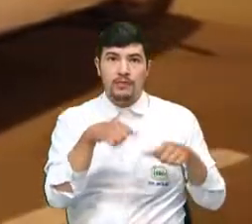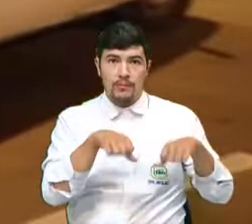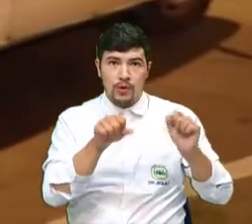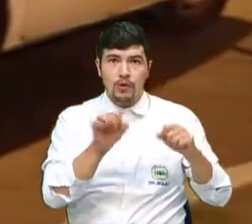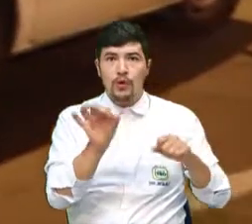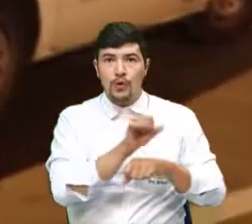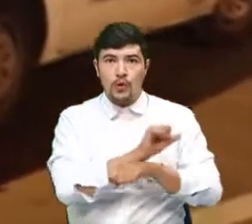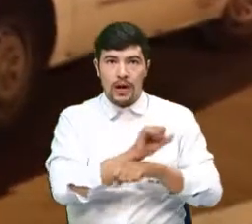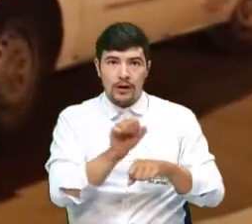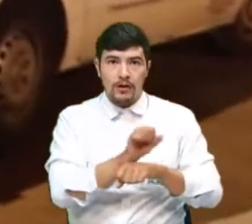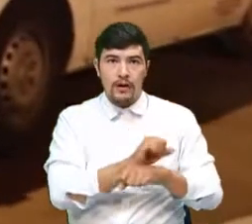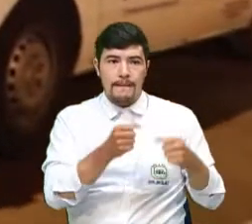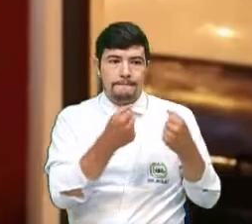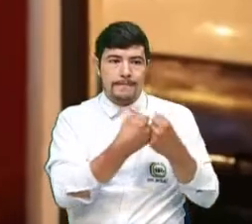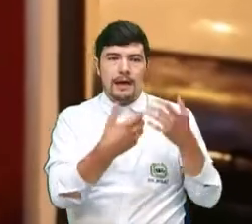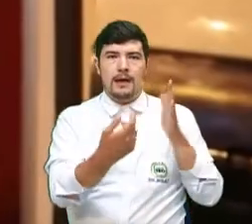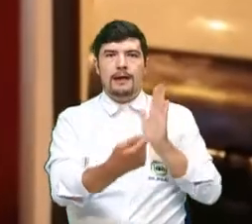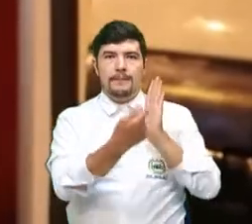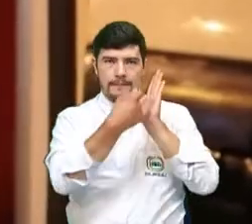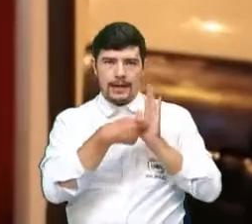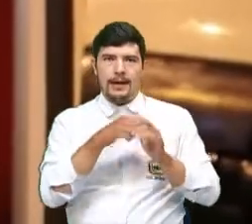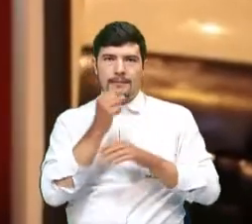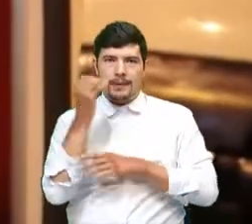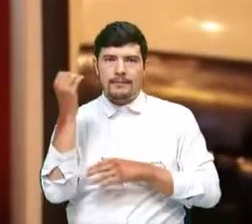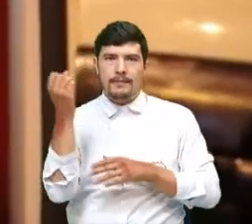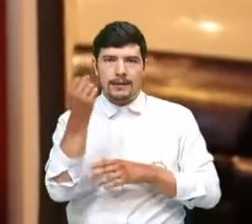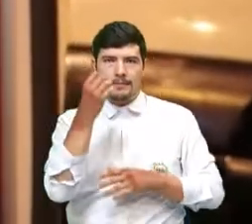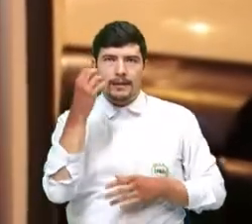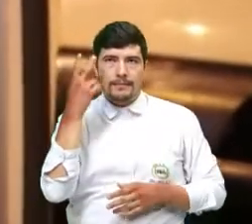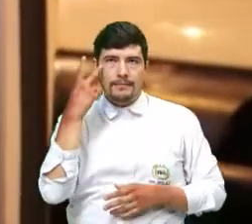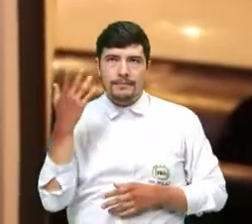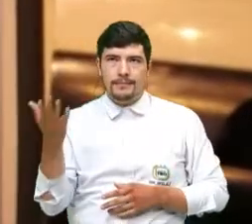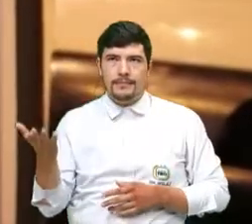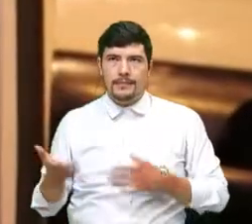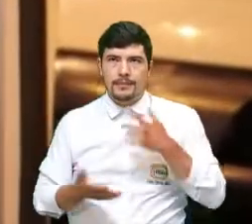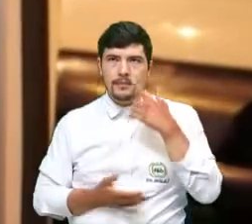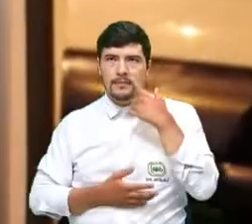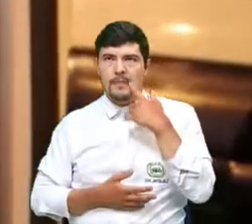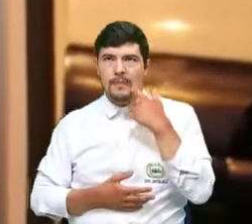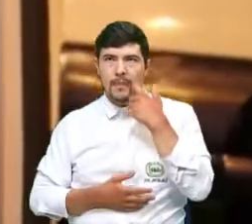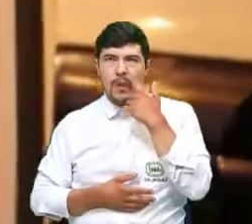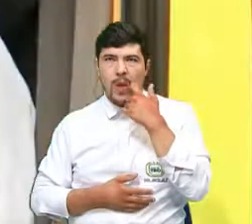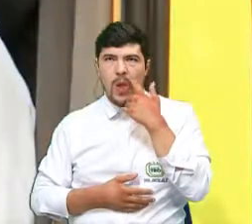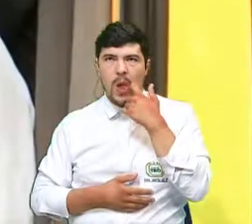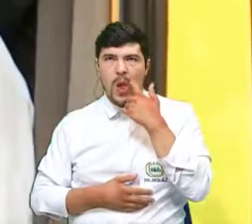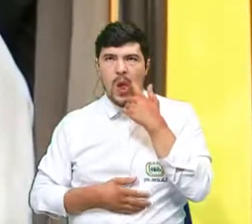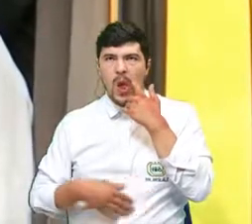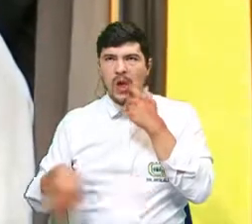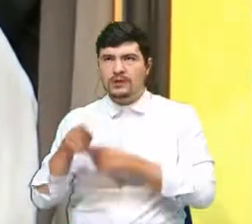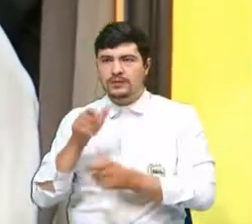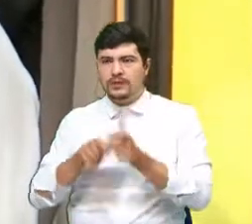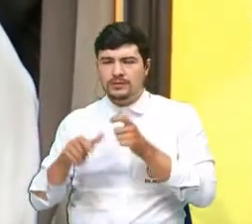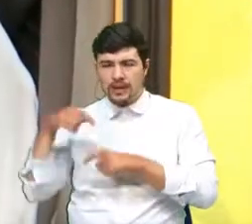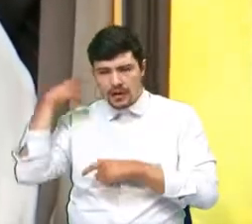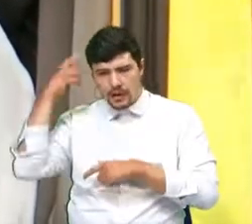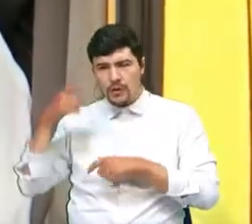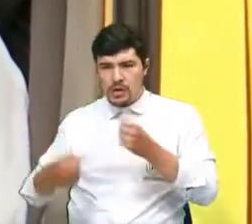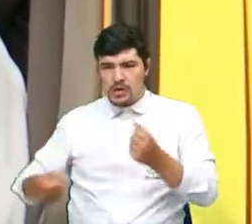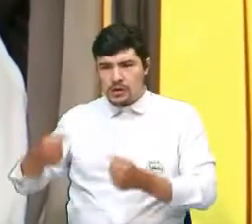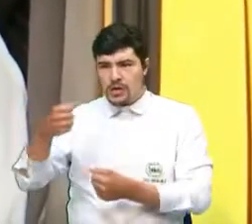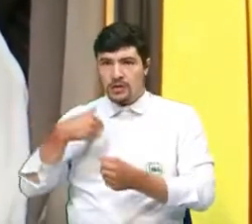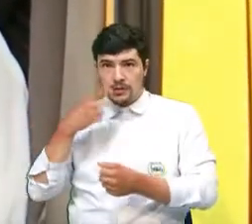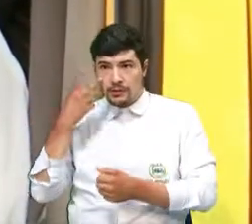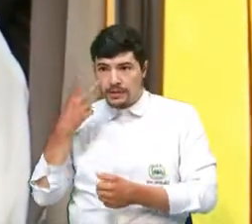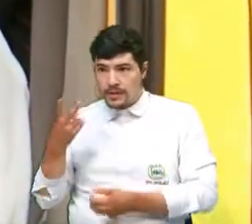un herido en un accidente los ha justificado para hacer cualquier tipo de artimañas. Son unos psicópatas detrás de un volante, los he visto